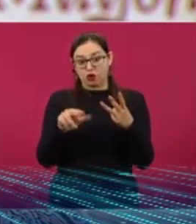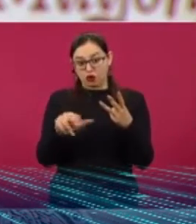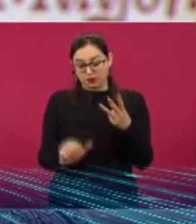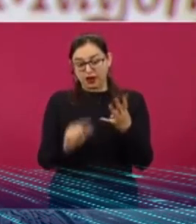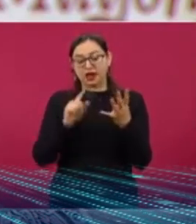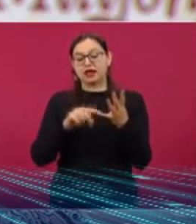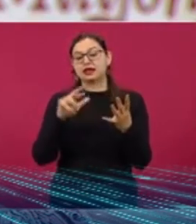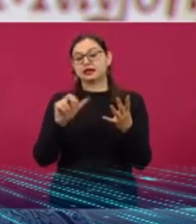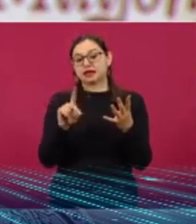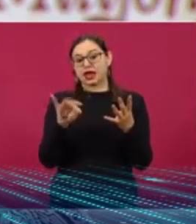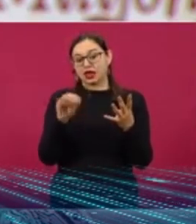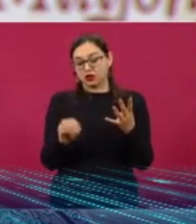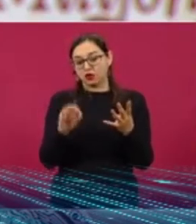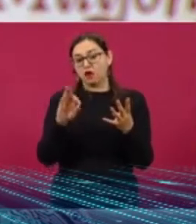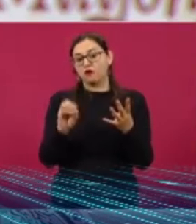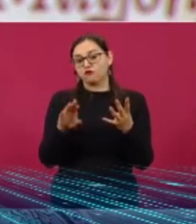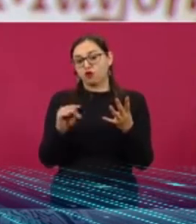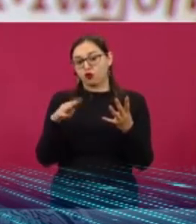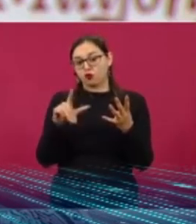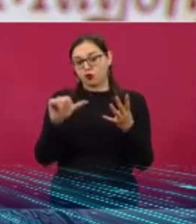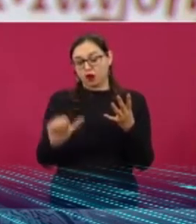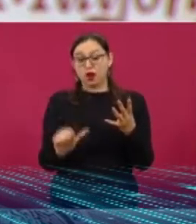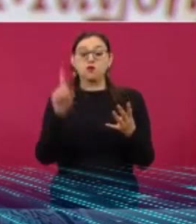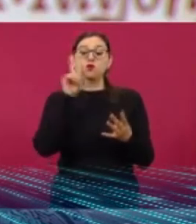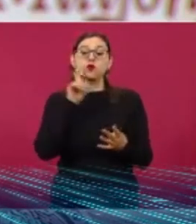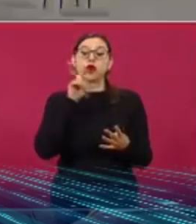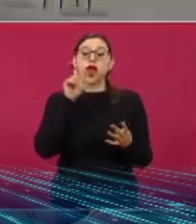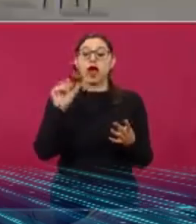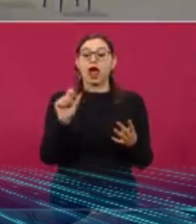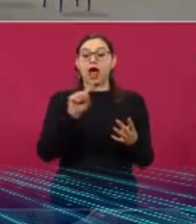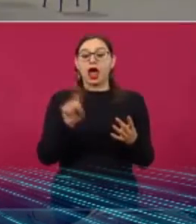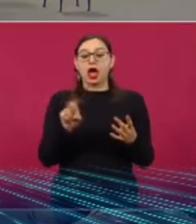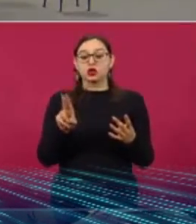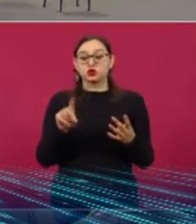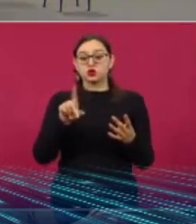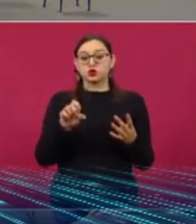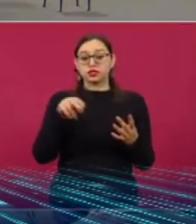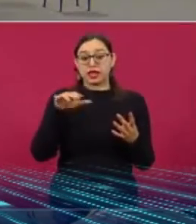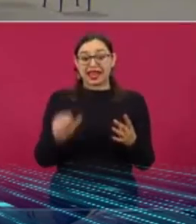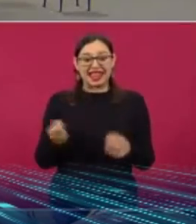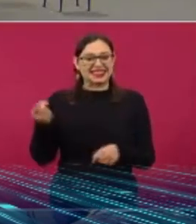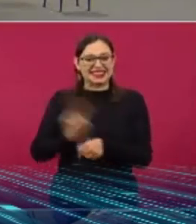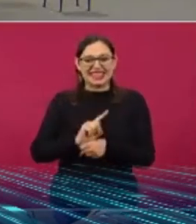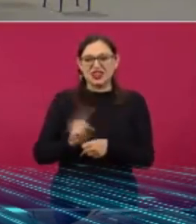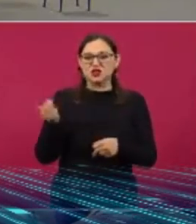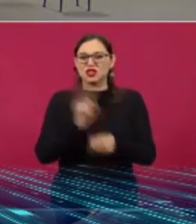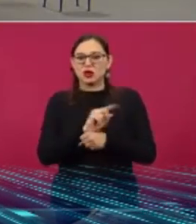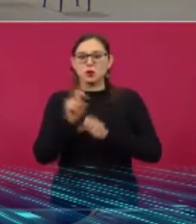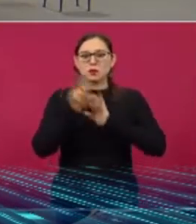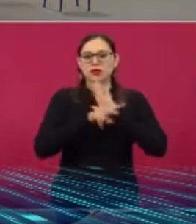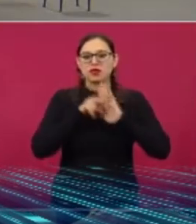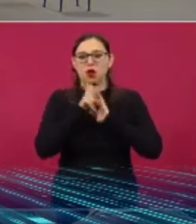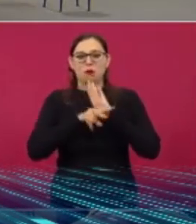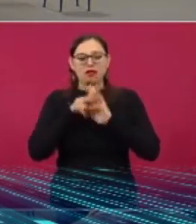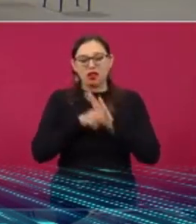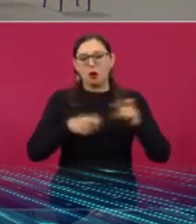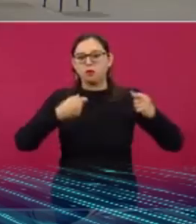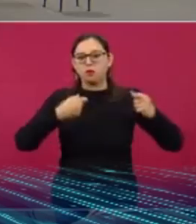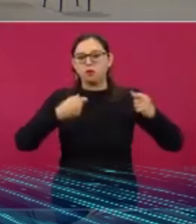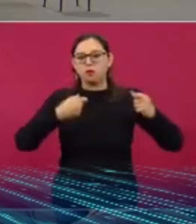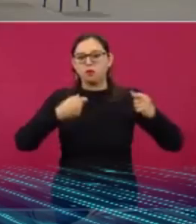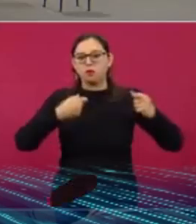el levantón realmente ocurrió. Escuchen primero lo que dijo la vil chismosa el día de ayer en el circo grotesco de las